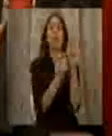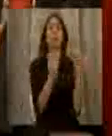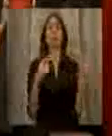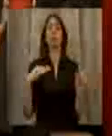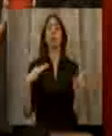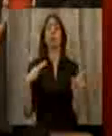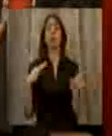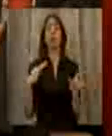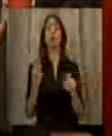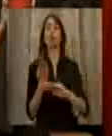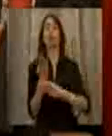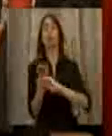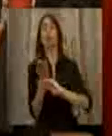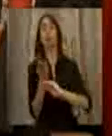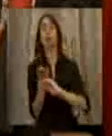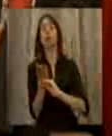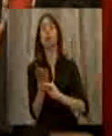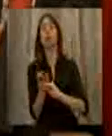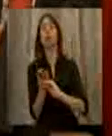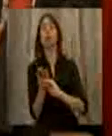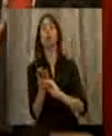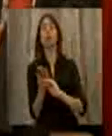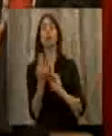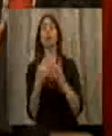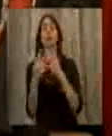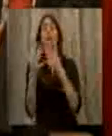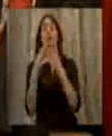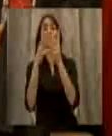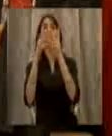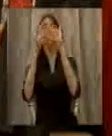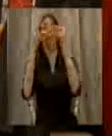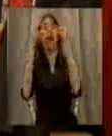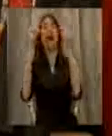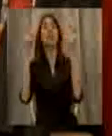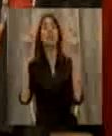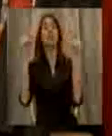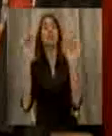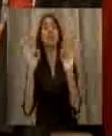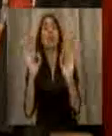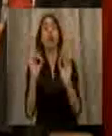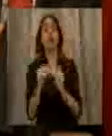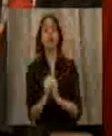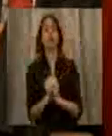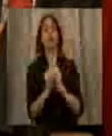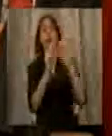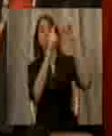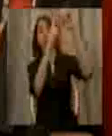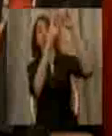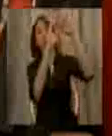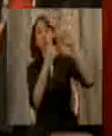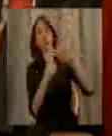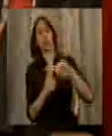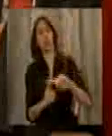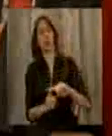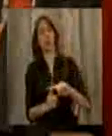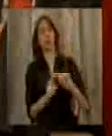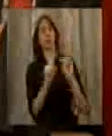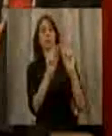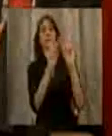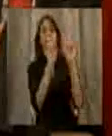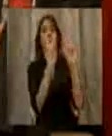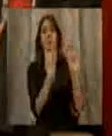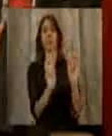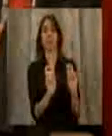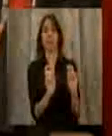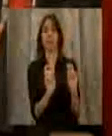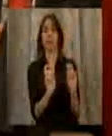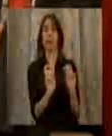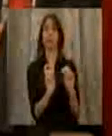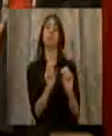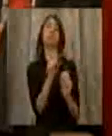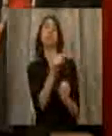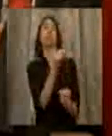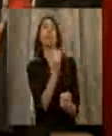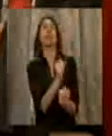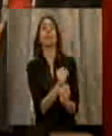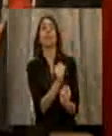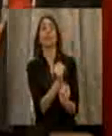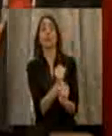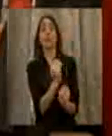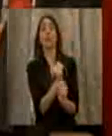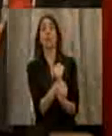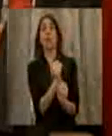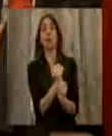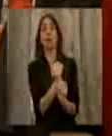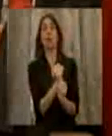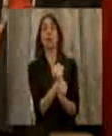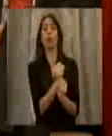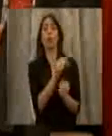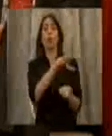ciudadanía en materia de transparencia. En suma, en esta materia, en este trabajo